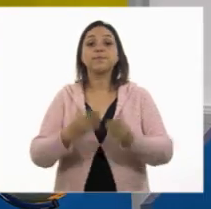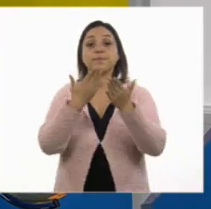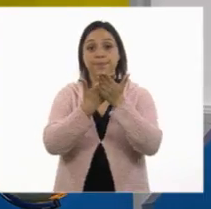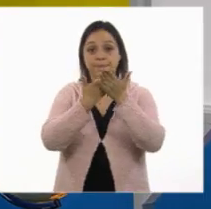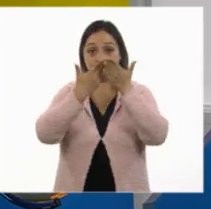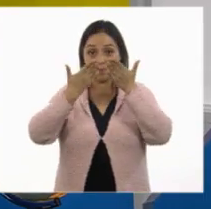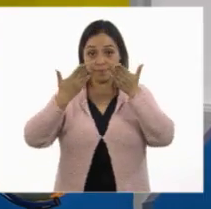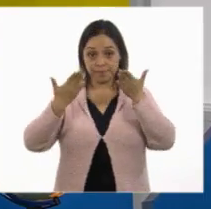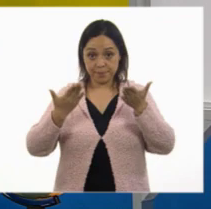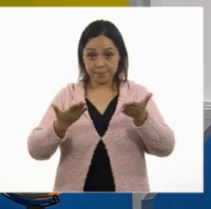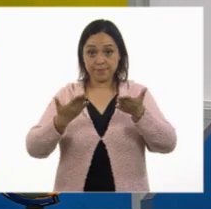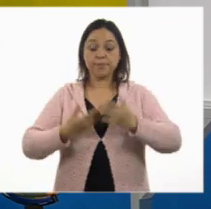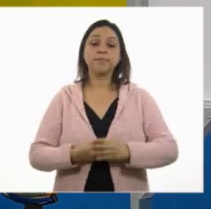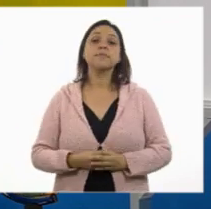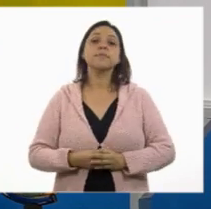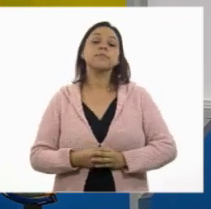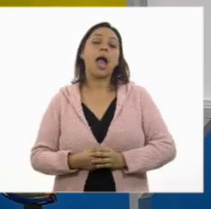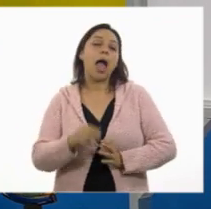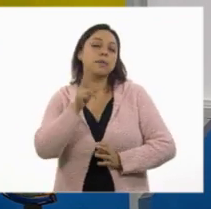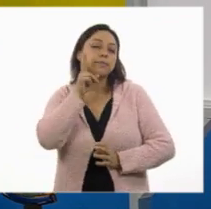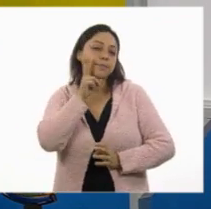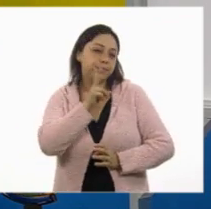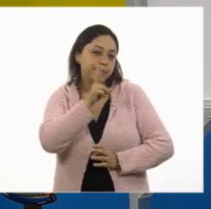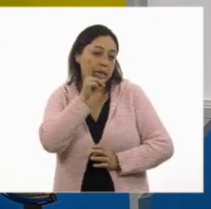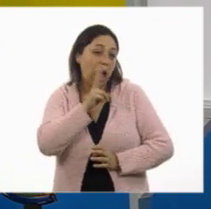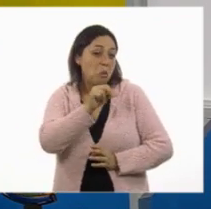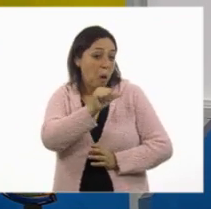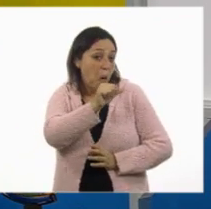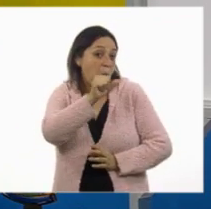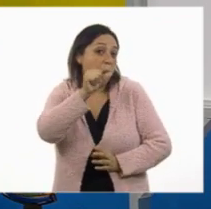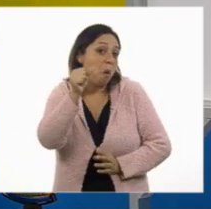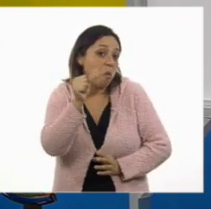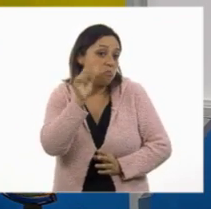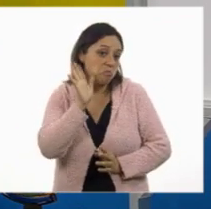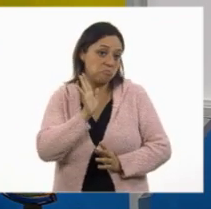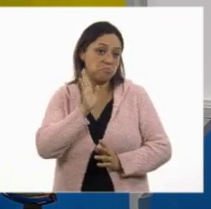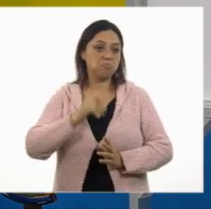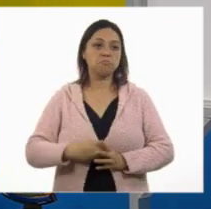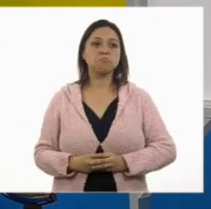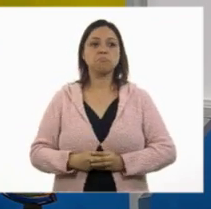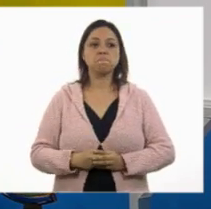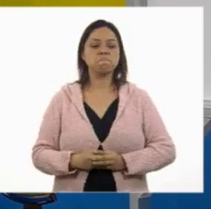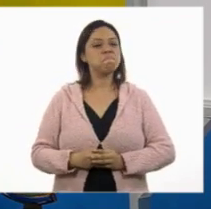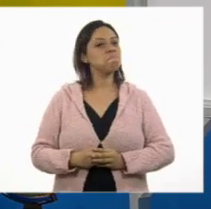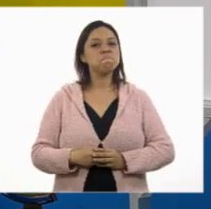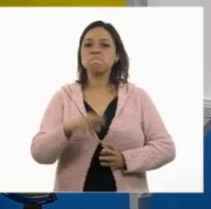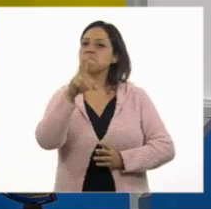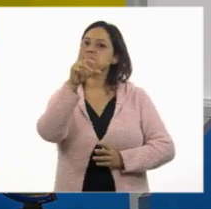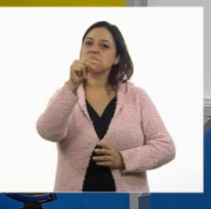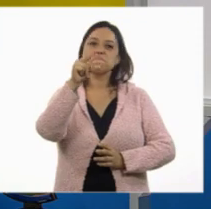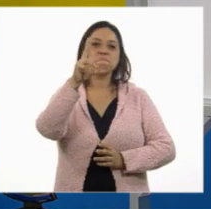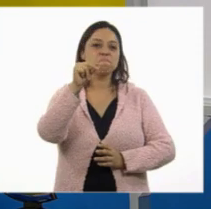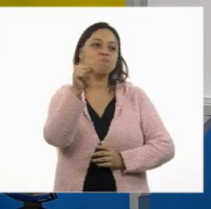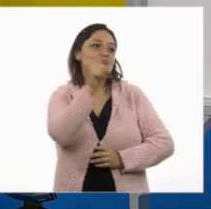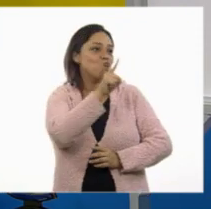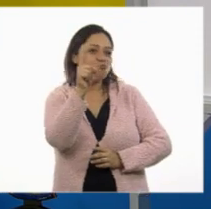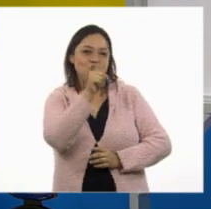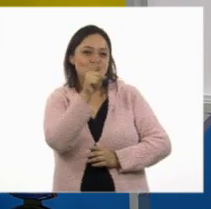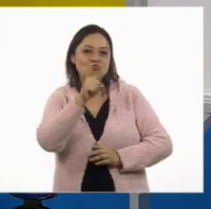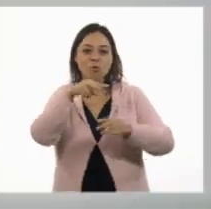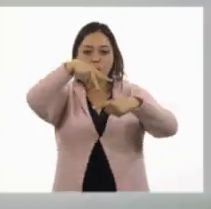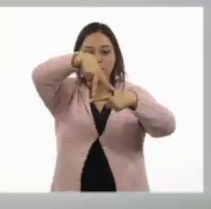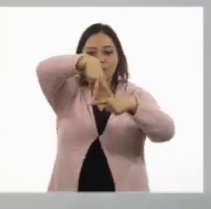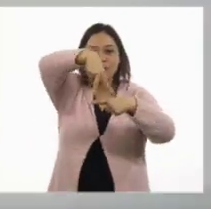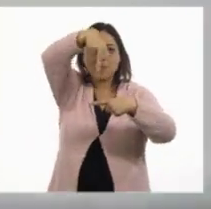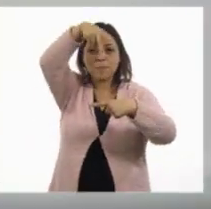Ahora vamos a ver si sale otro aquí. No. No sale, no son iguales, muy bien.